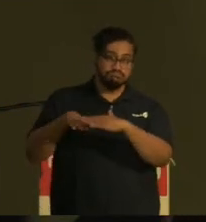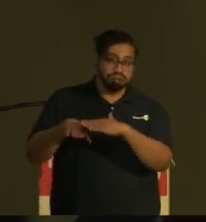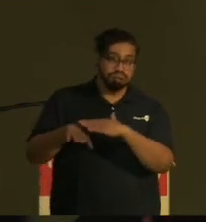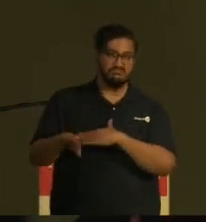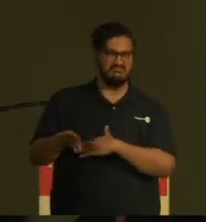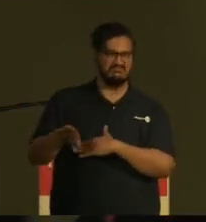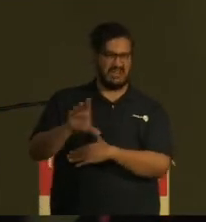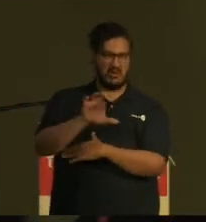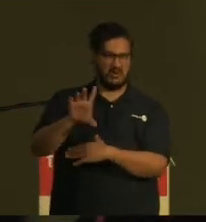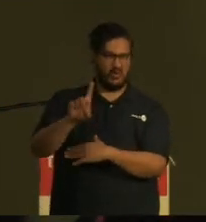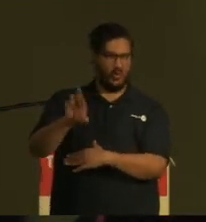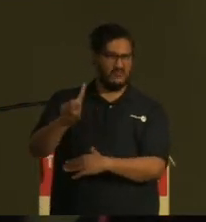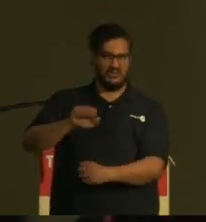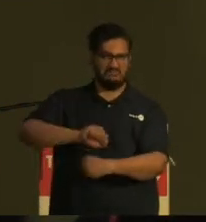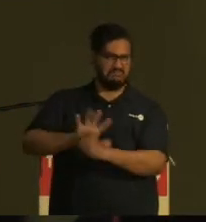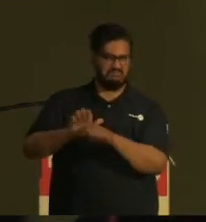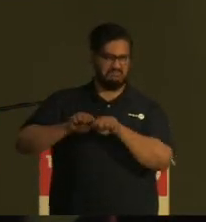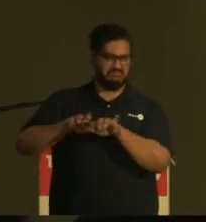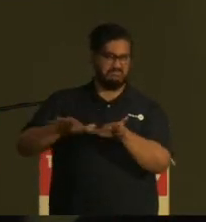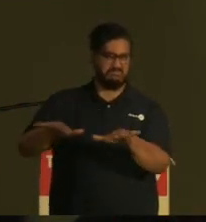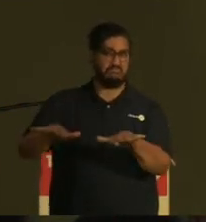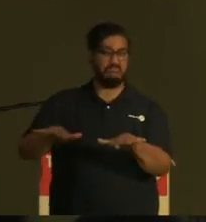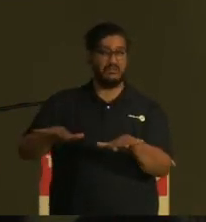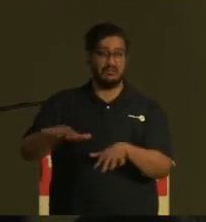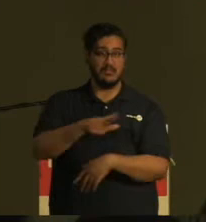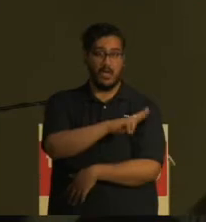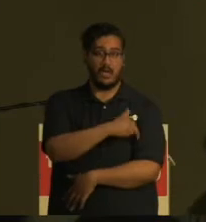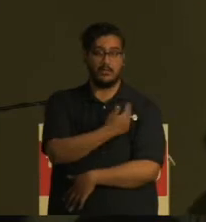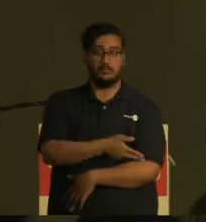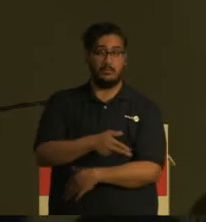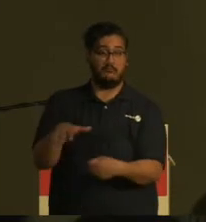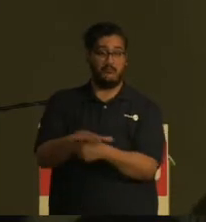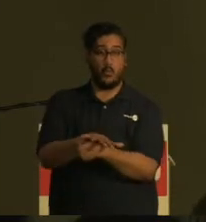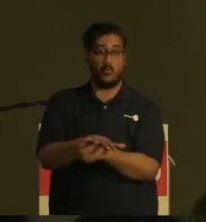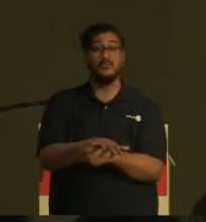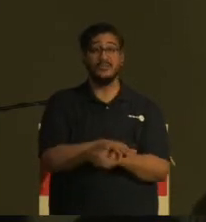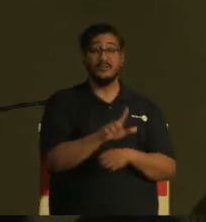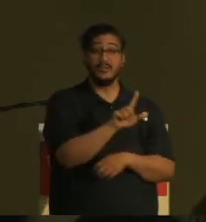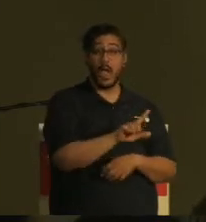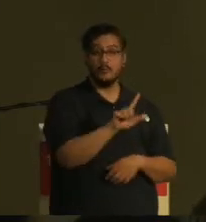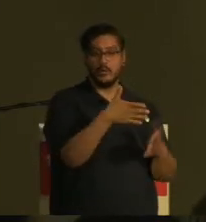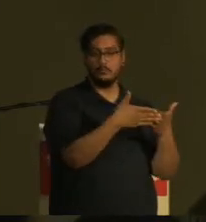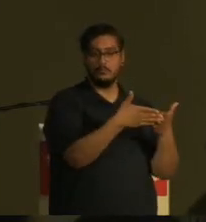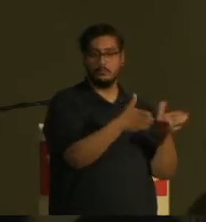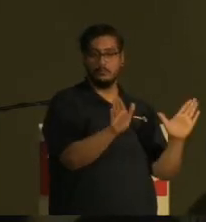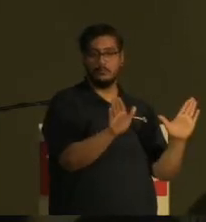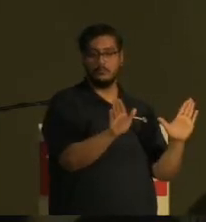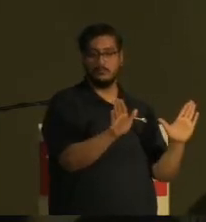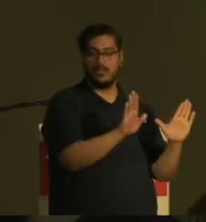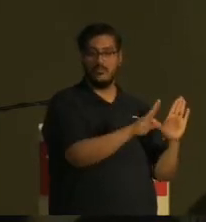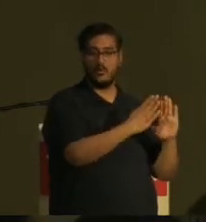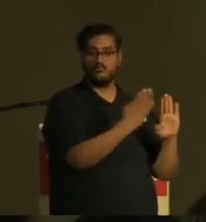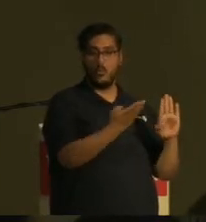COVID, la biblioteca abrió sus puertas y yo vi las imágenes del sótano de la biblioteca